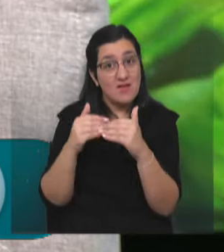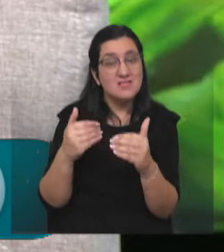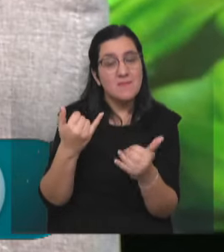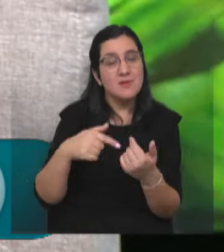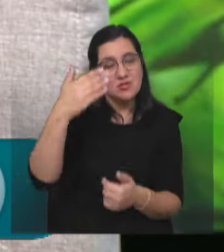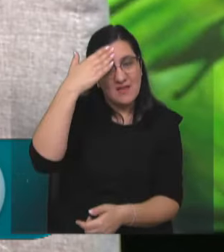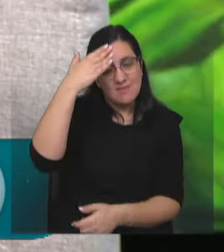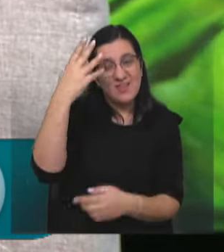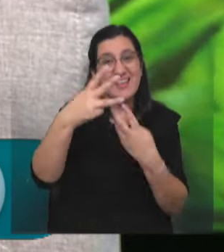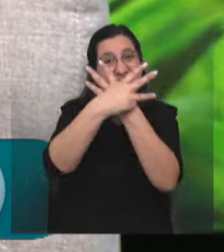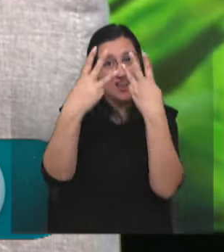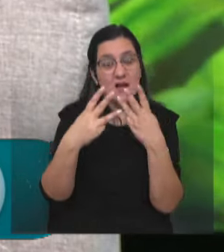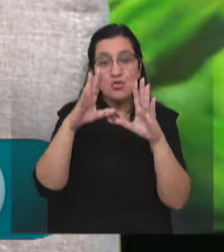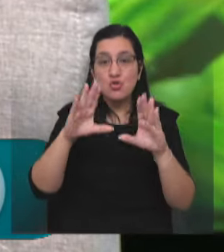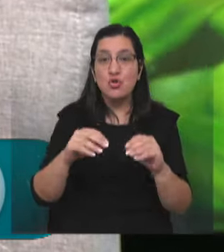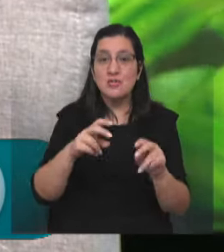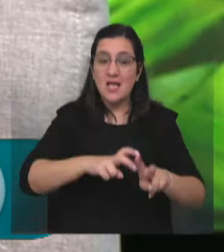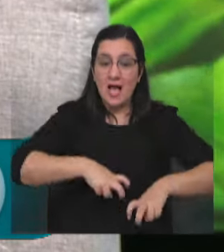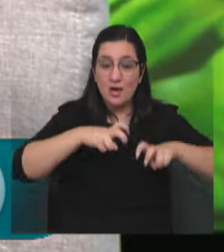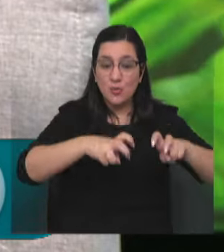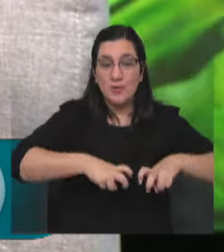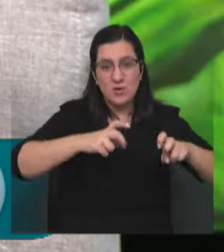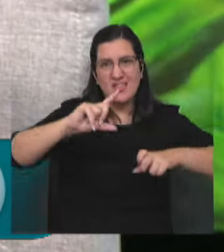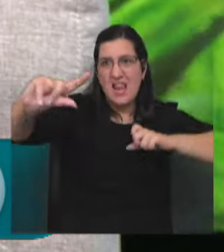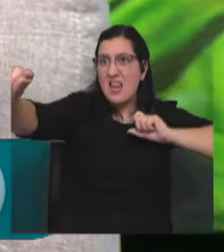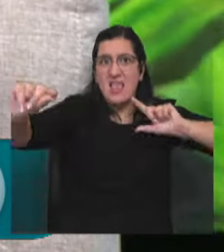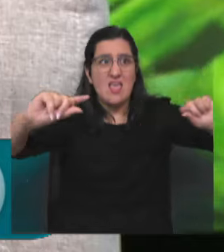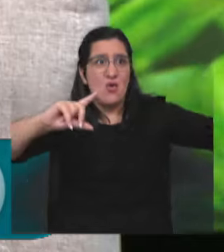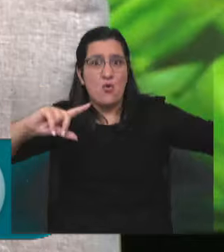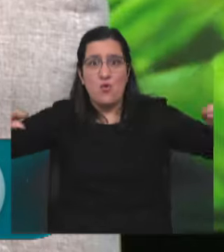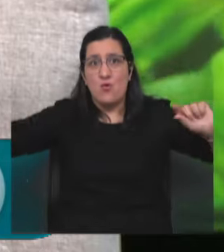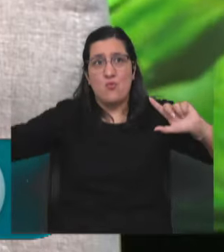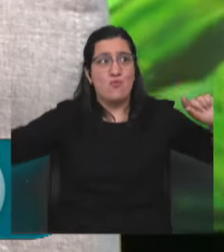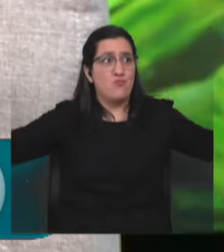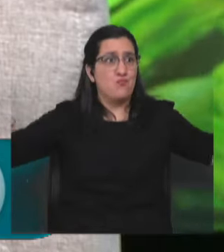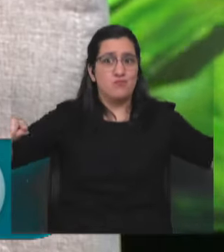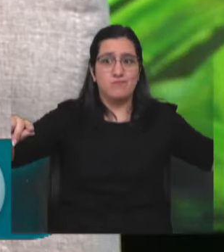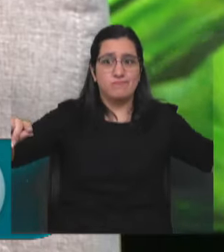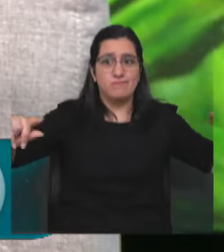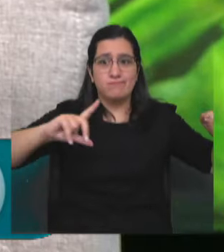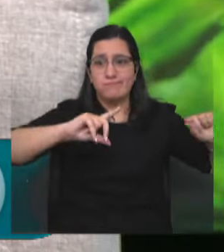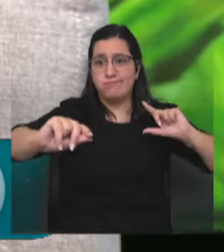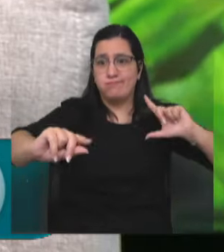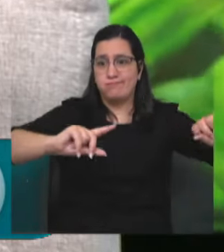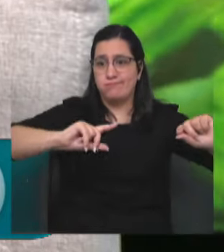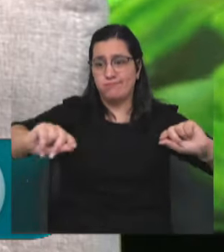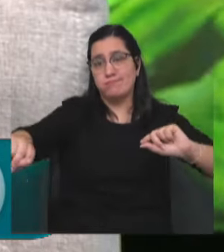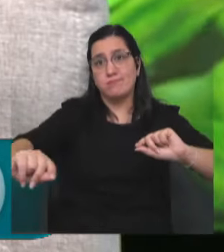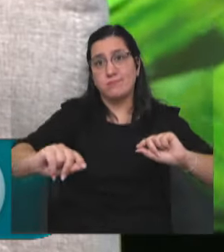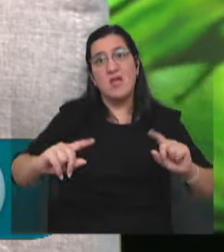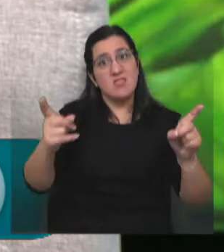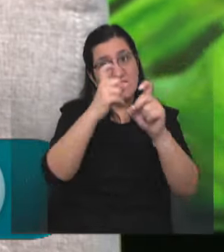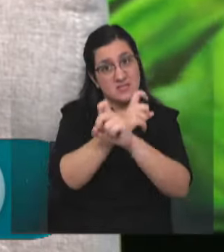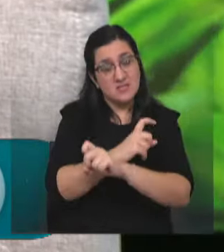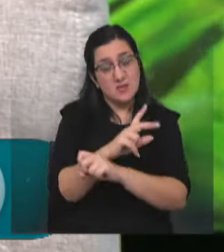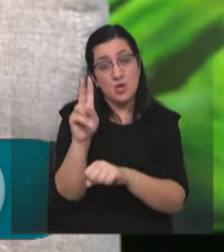en general que todo lo que es agropecuario y que está muy difundido en el país, como toda política, es difícil que los controles